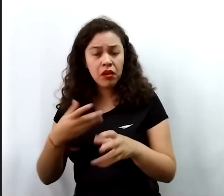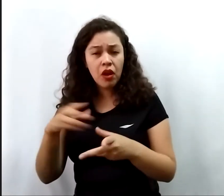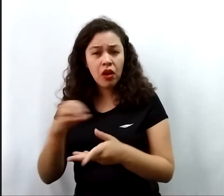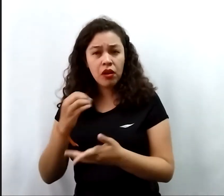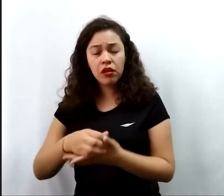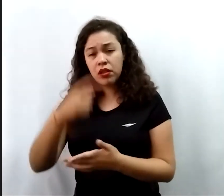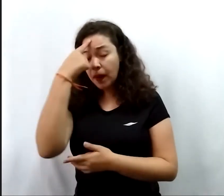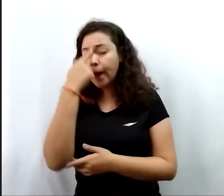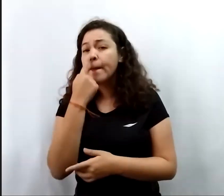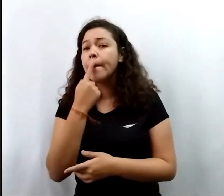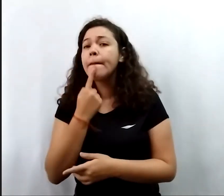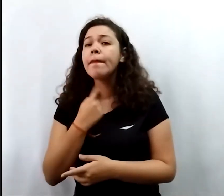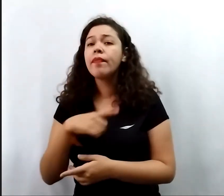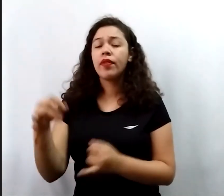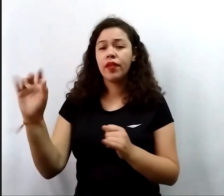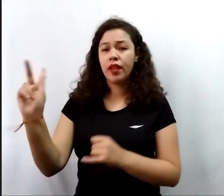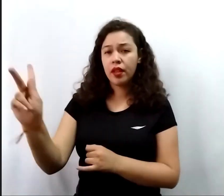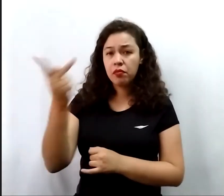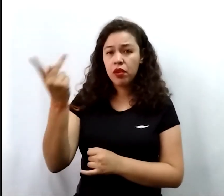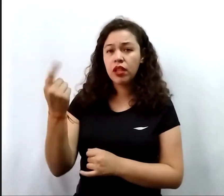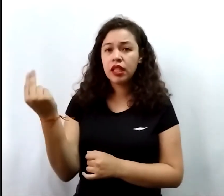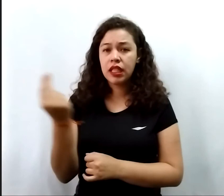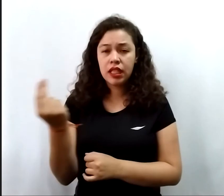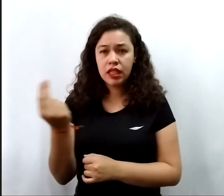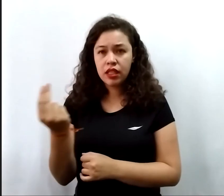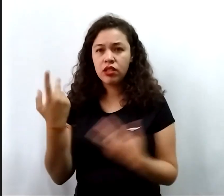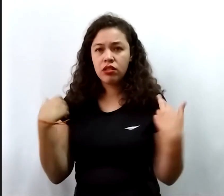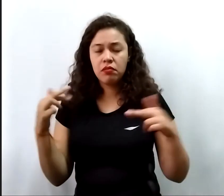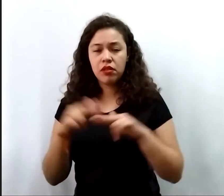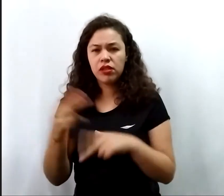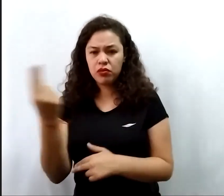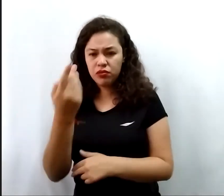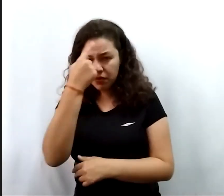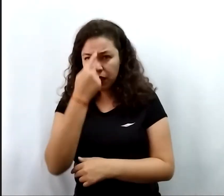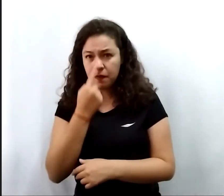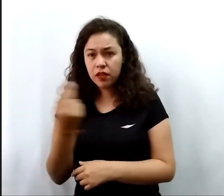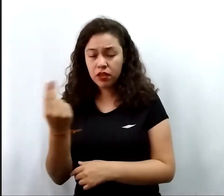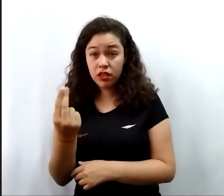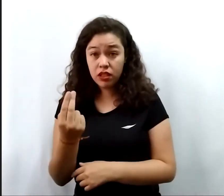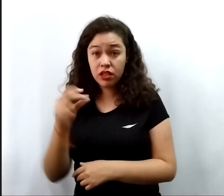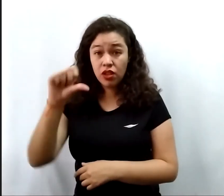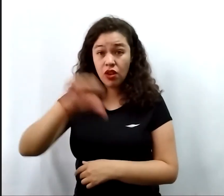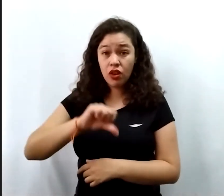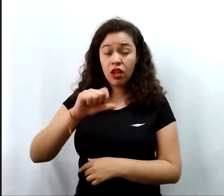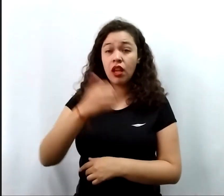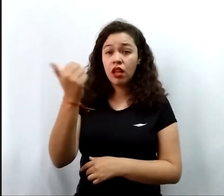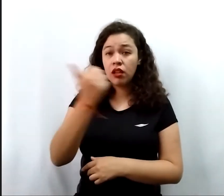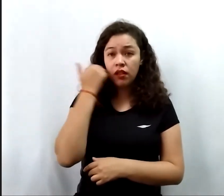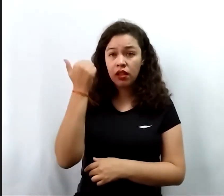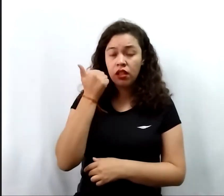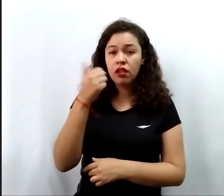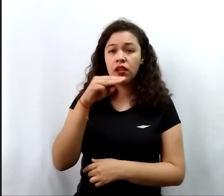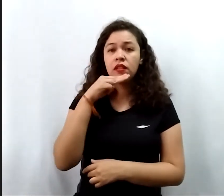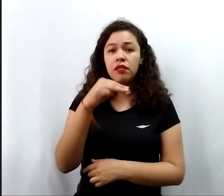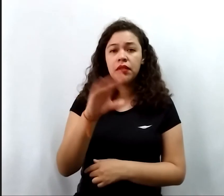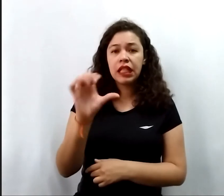que requiere el Instituto Politécnico Nacional de una docente. Hoy, un alumno me mandó un mensaje en el